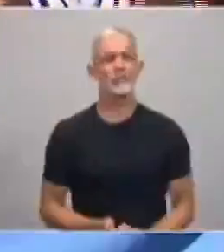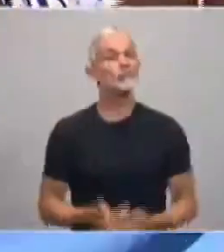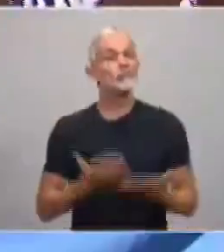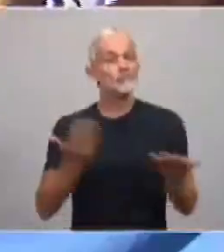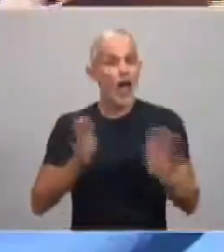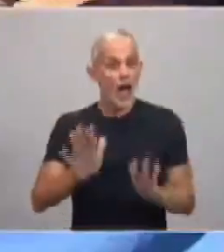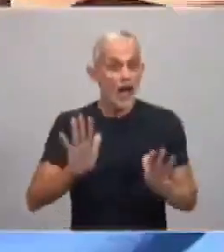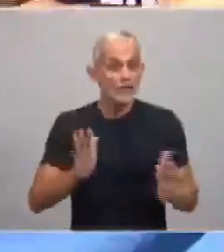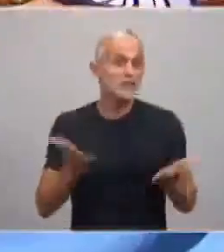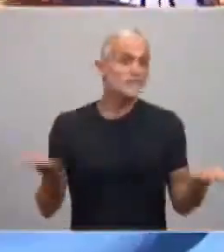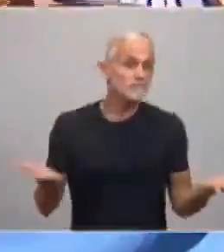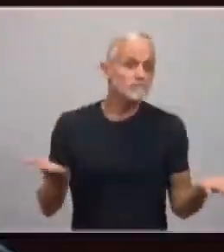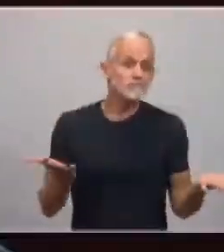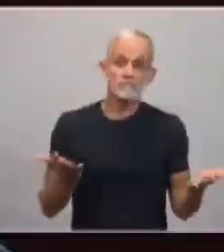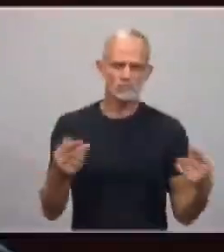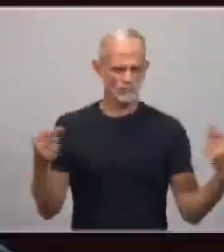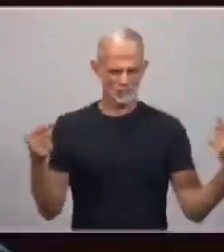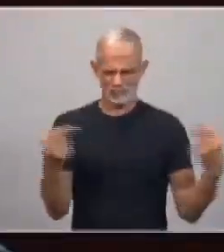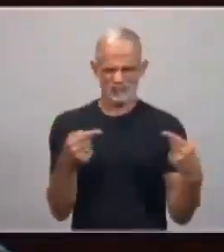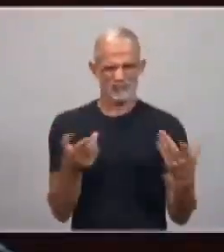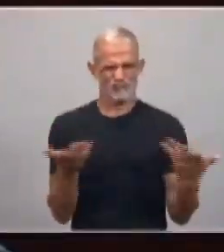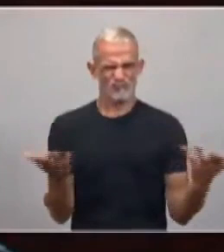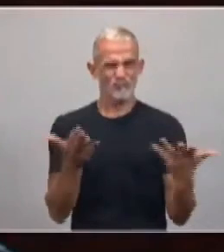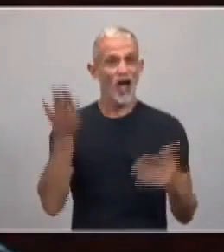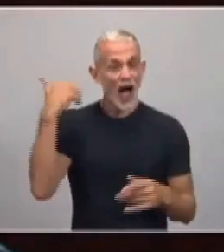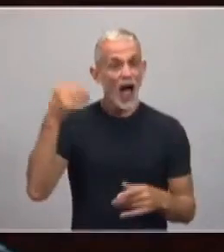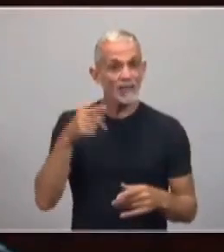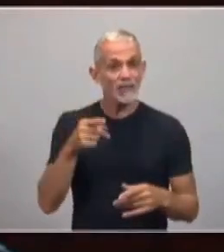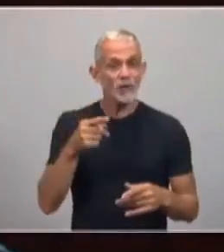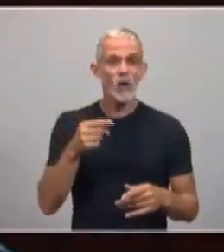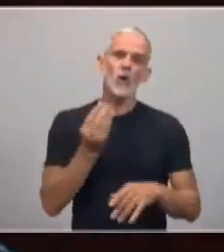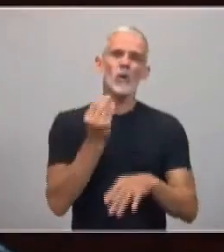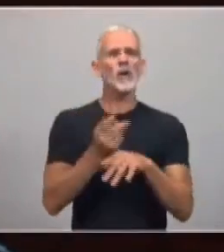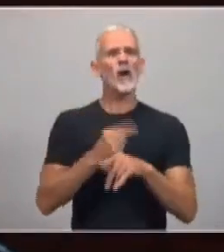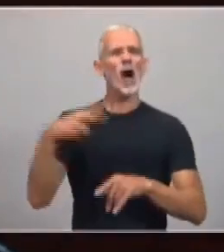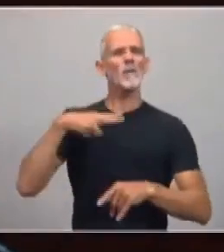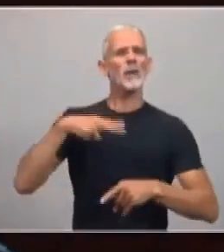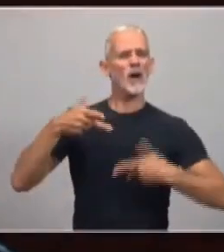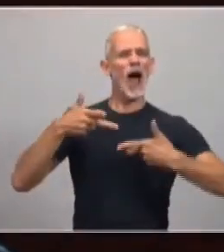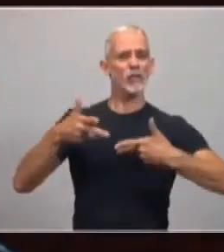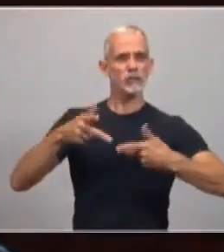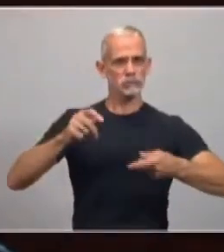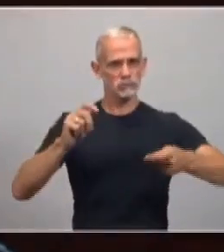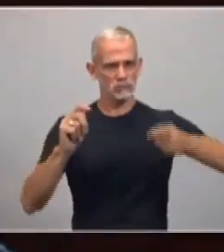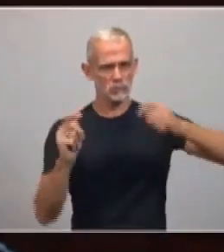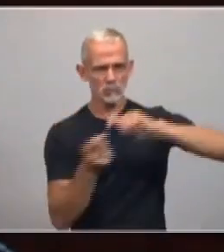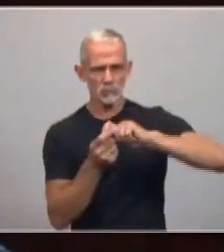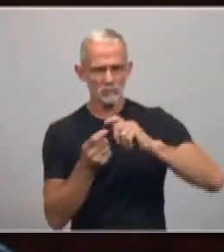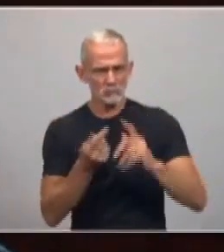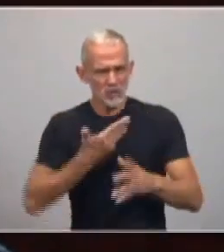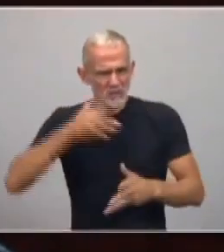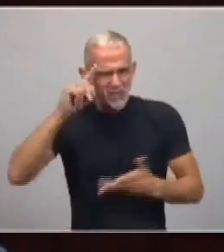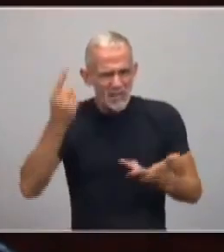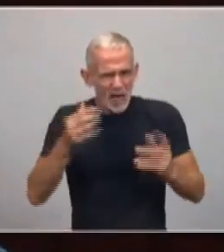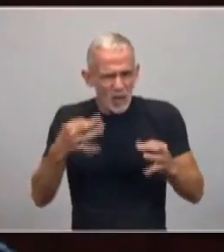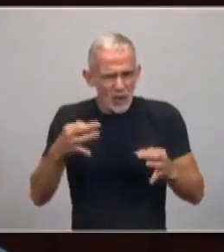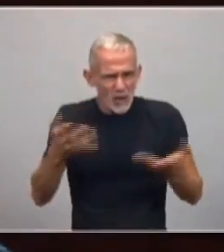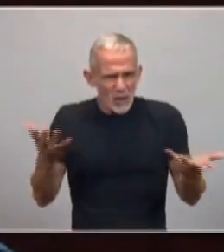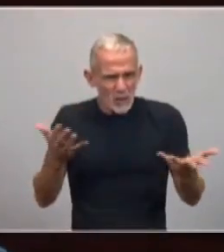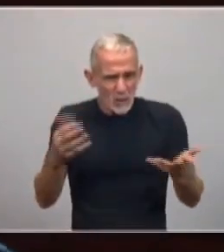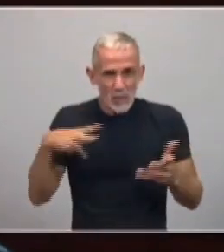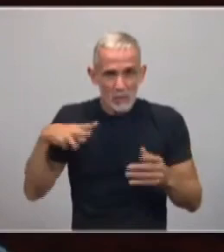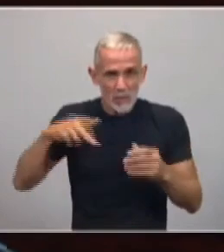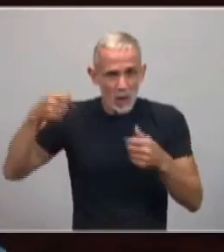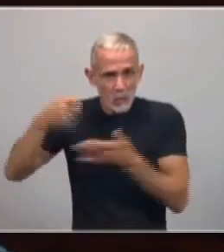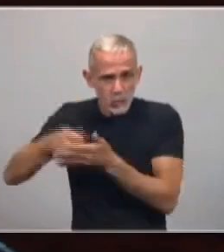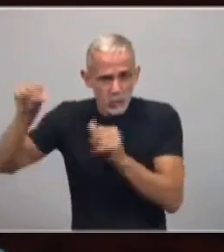Así, paradójicamente, los que venían a privatizar terminaron estatizando y sobrecargando